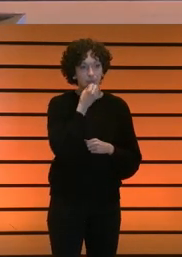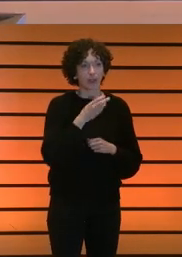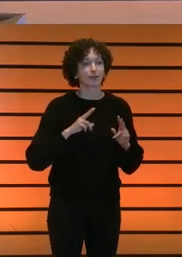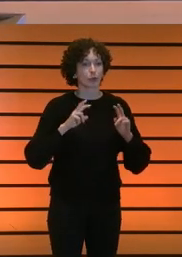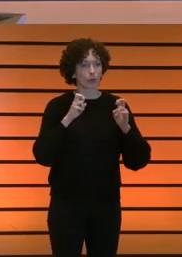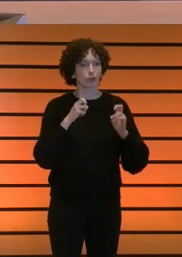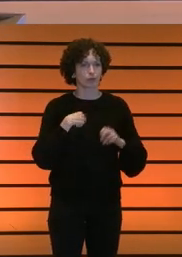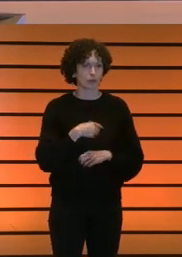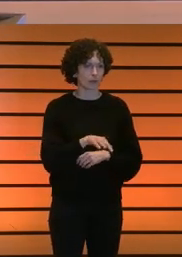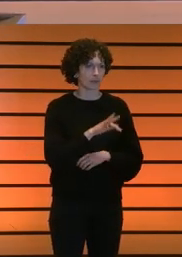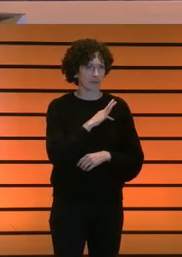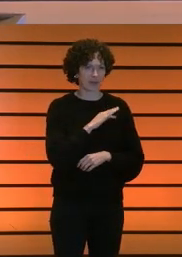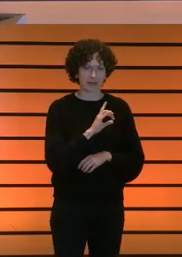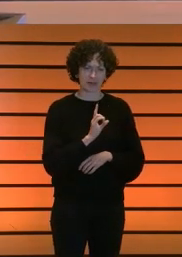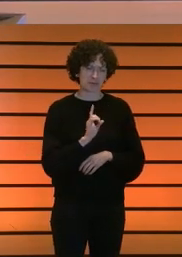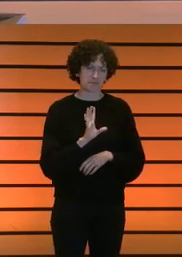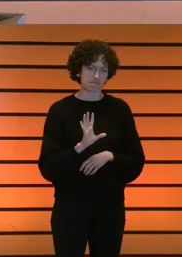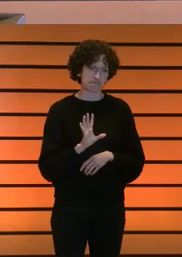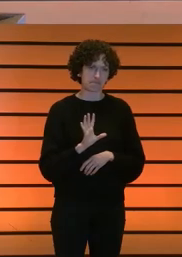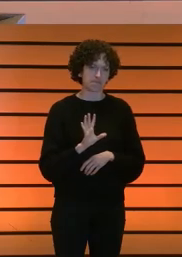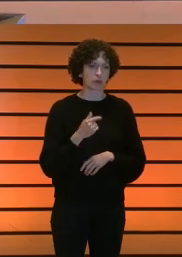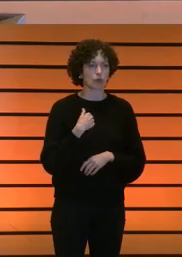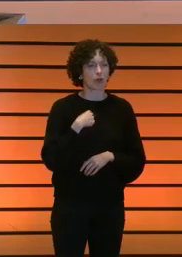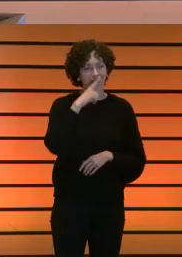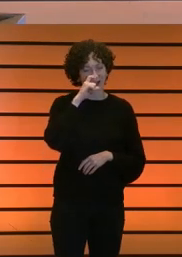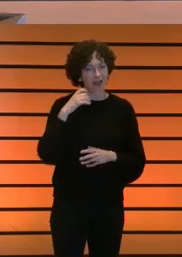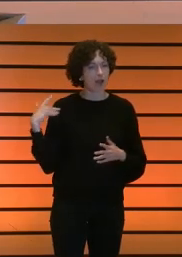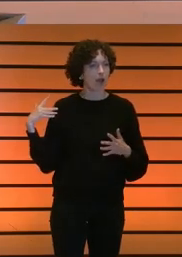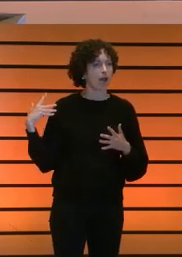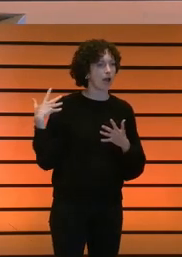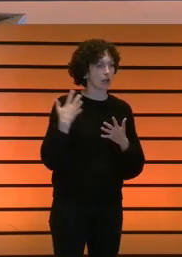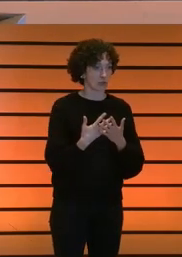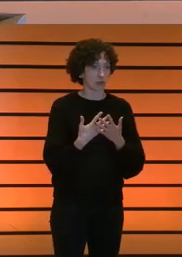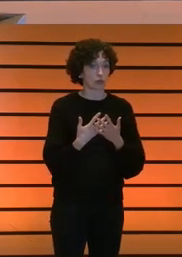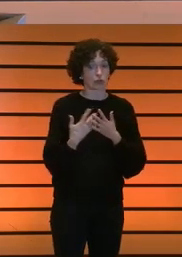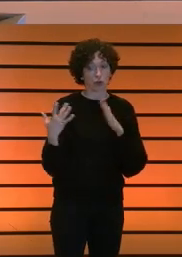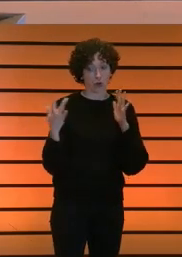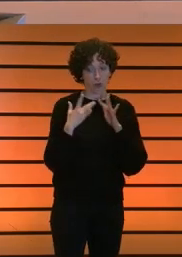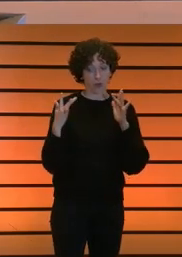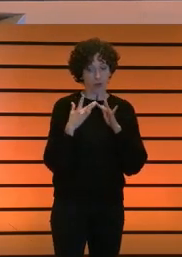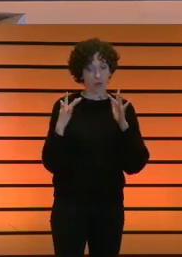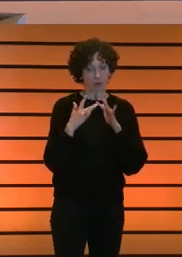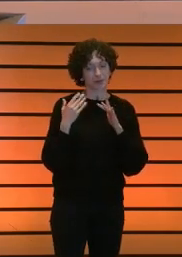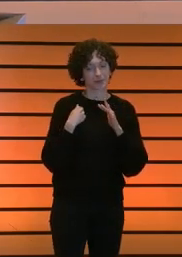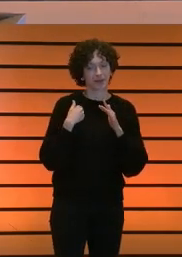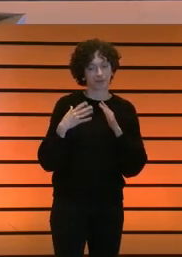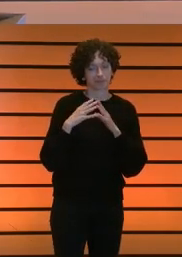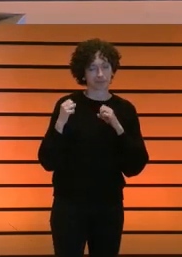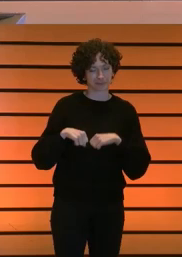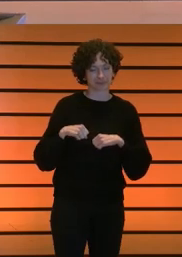merecida la de los años de relación que ya tenemos y de complicidad Pues